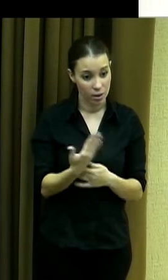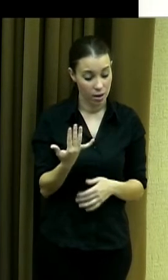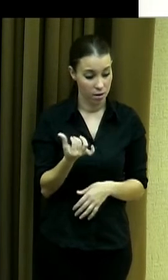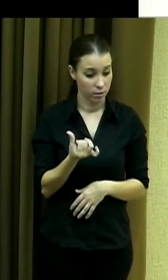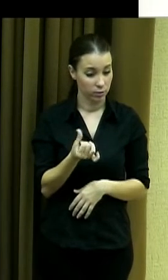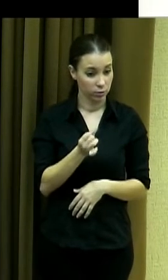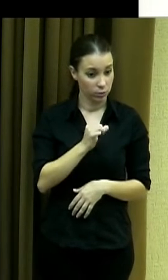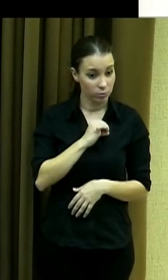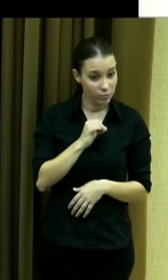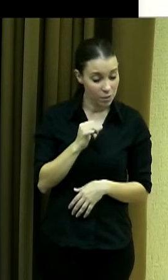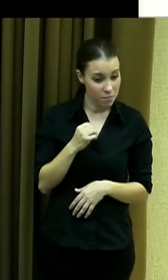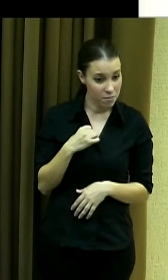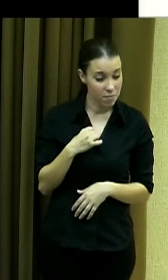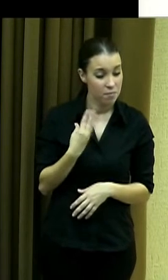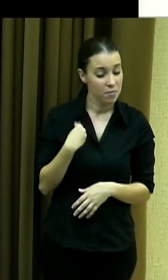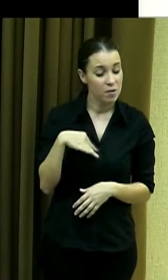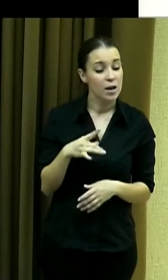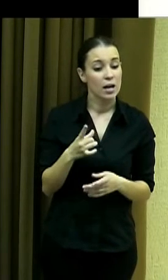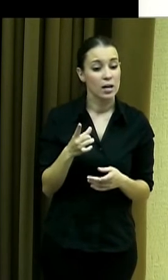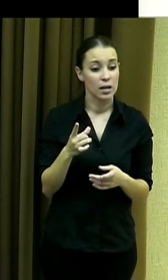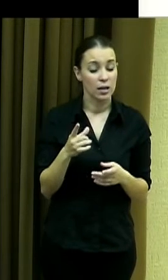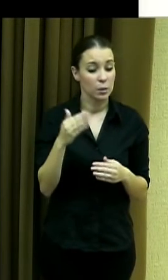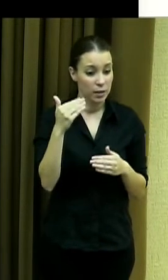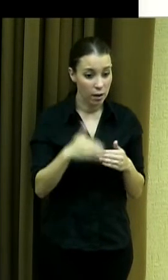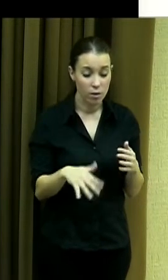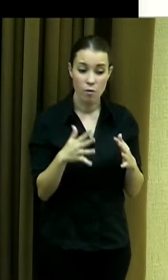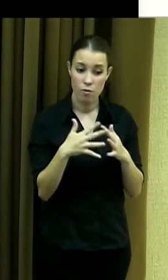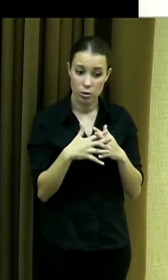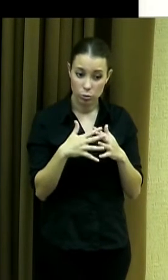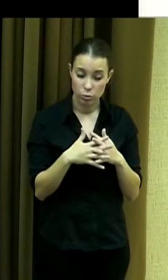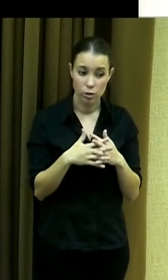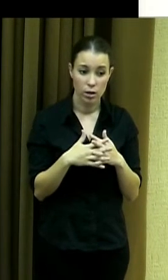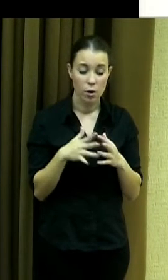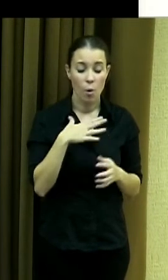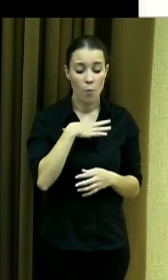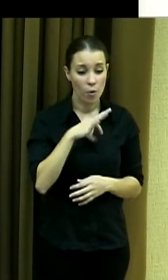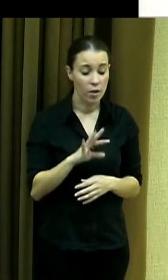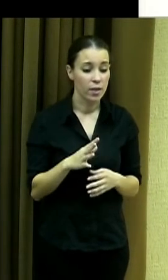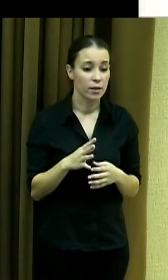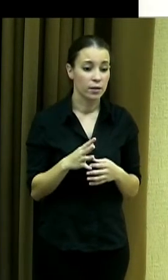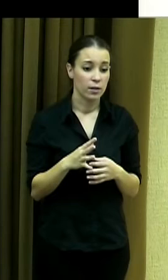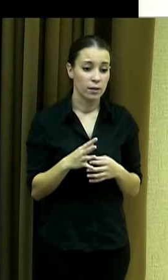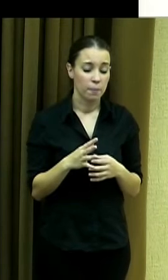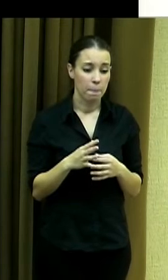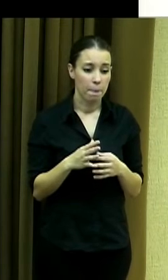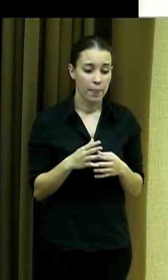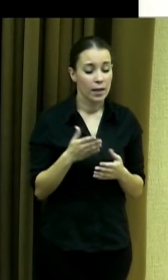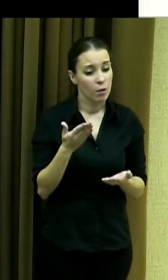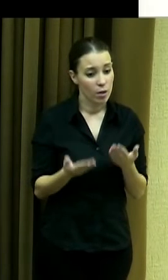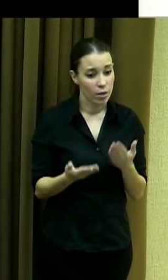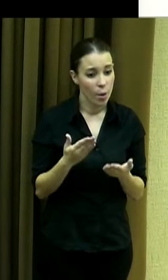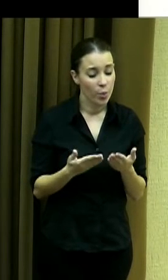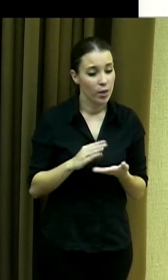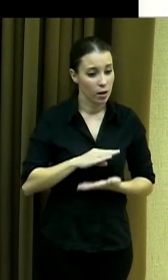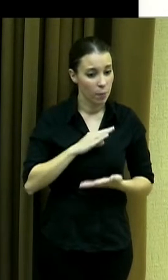misma limitación en una función o una estructura, puede que la valoración del grado de discapacidad no sea igual en una persona